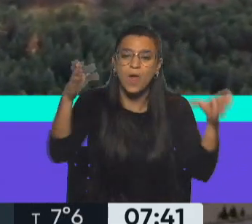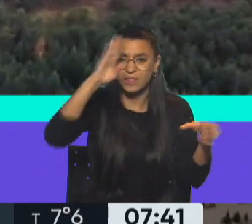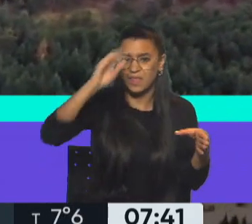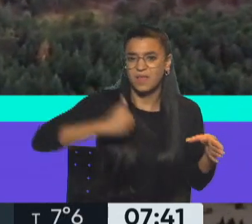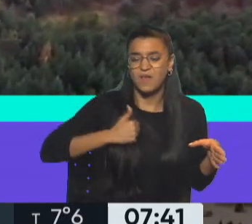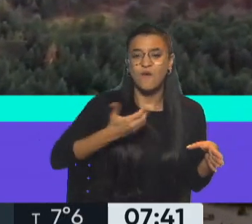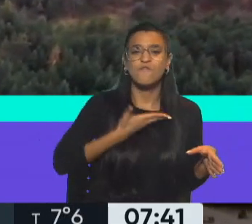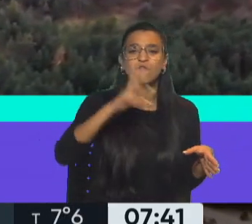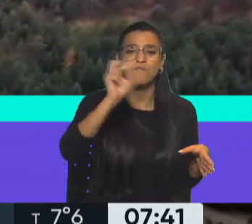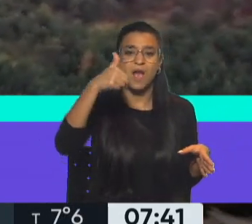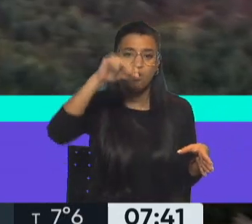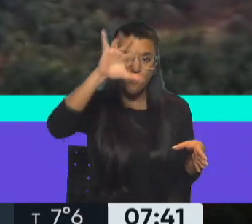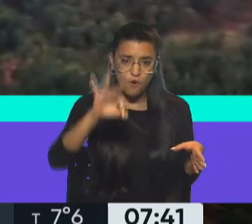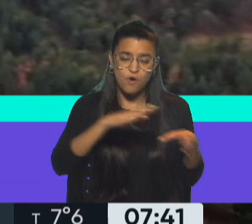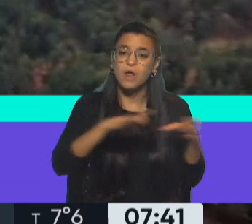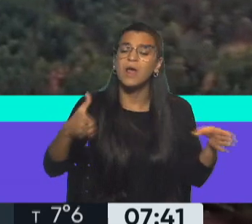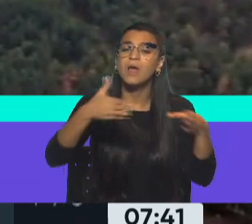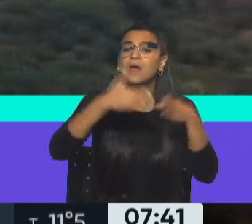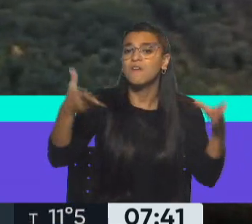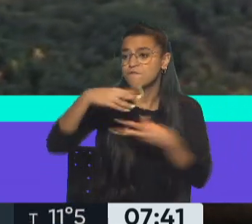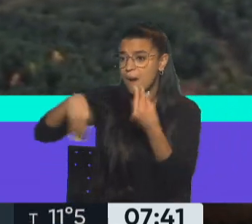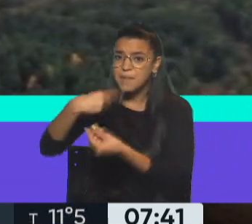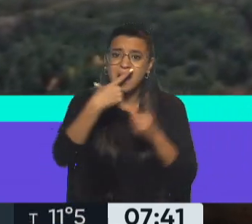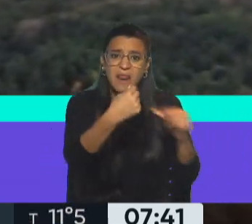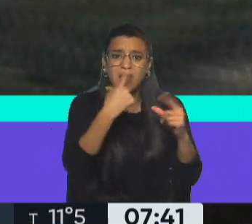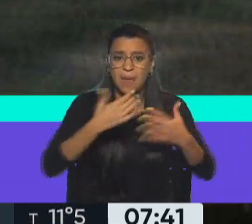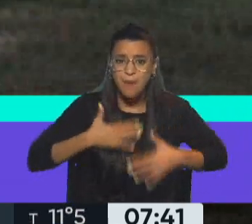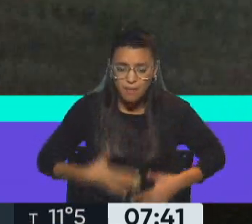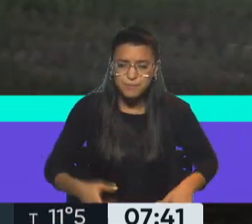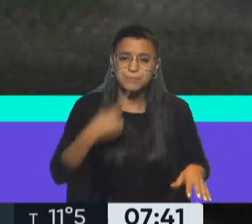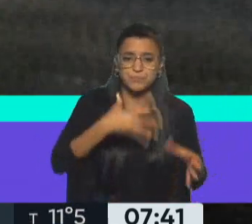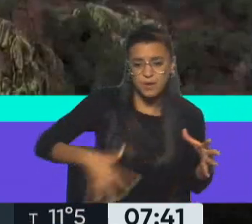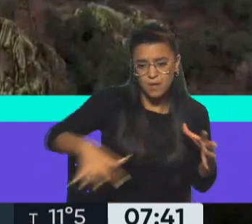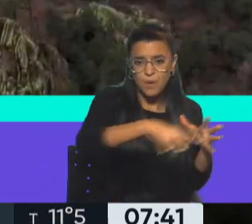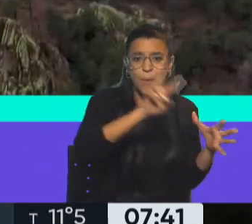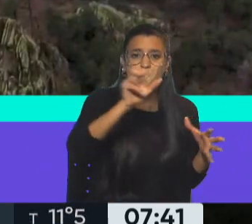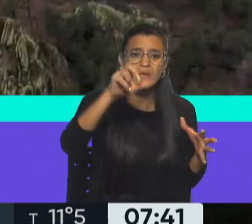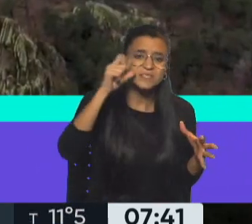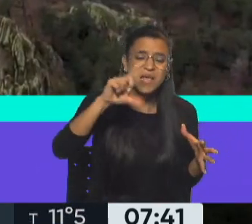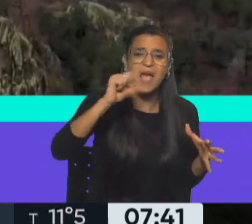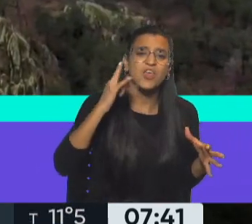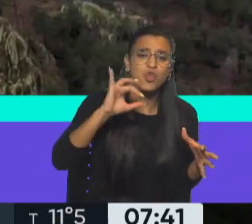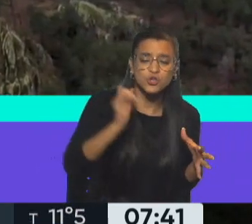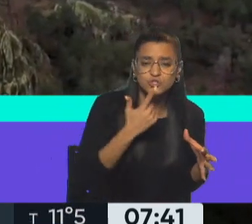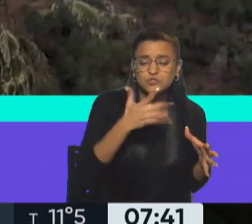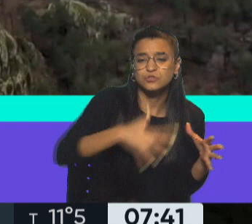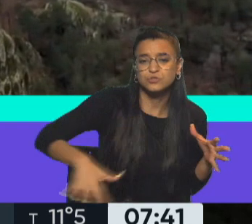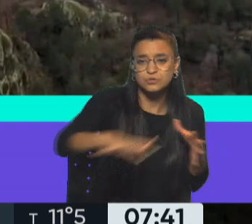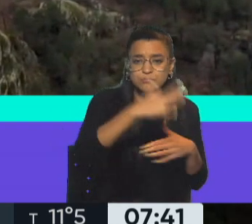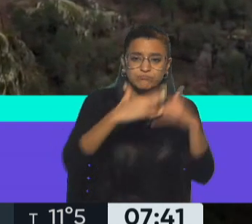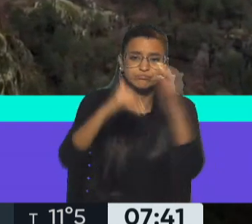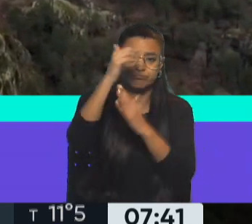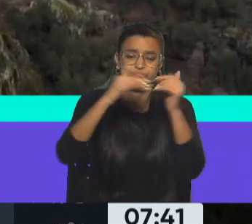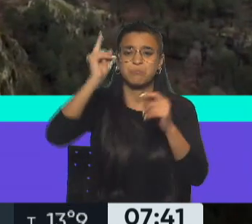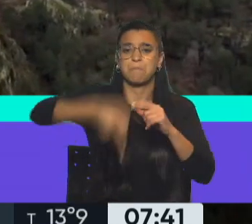Francisco Franco y que son reclamados por sus familiares. El Valle de los Caídos es el monumento funerario que mandó construir el